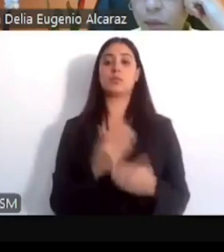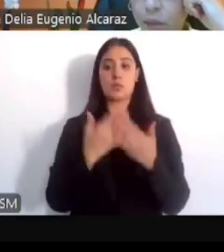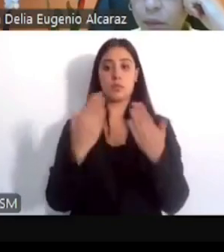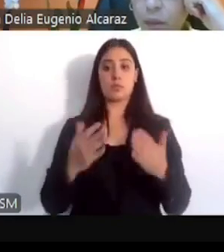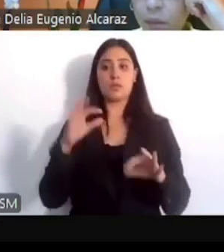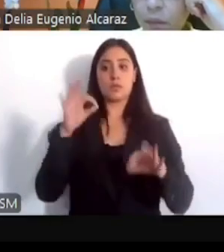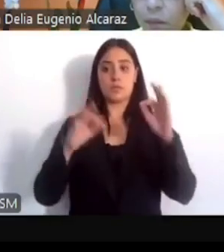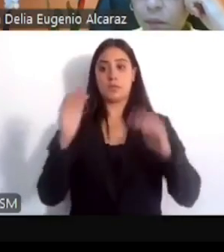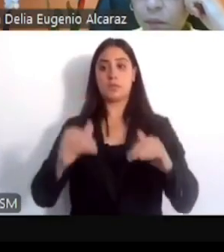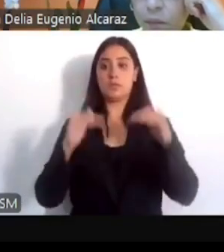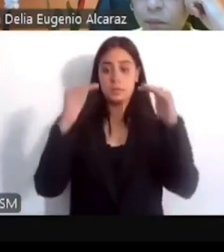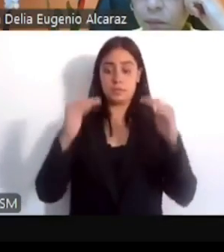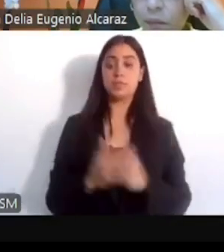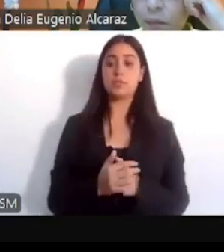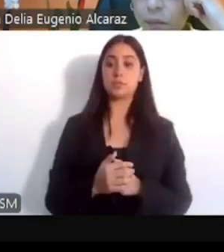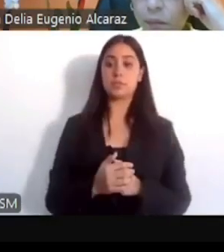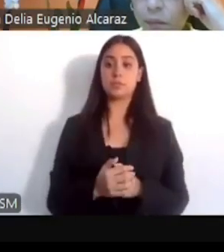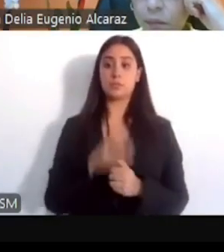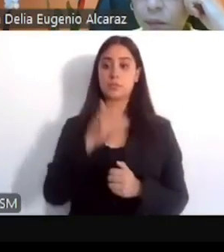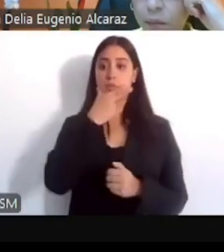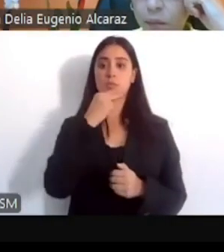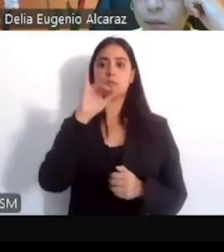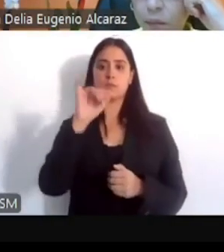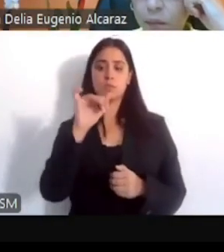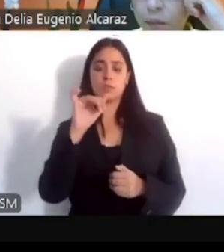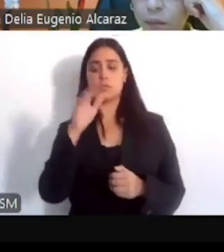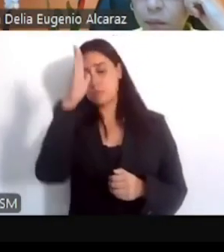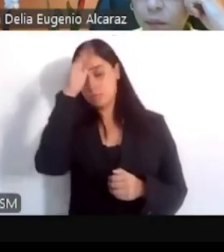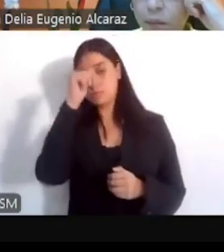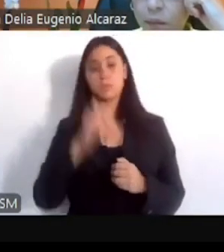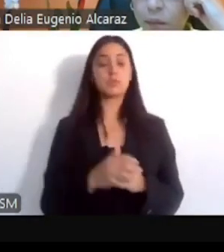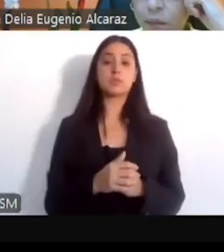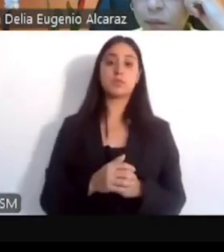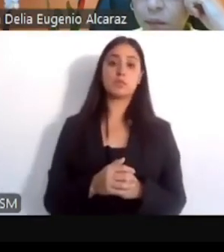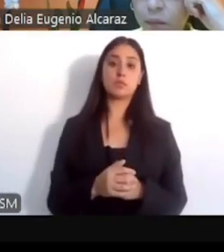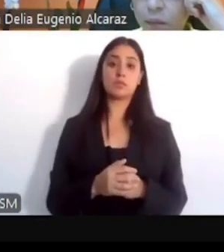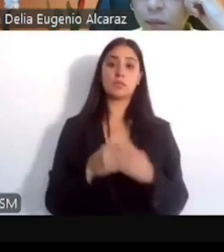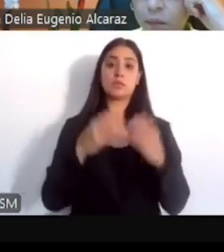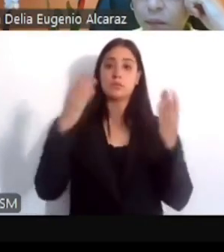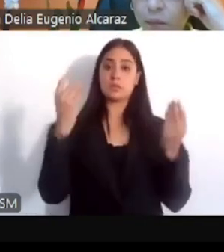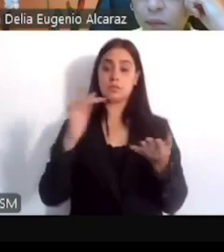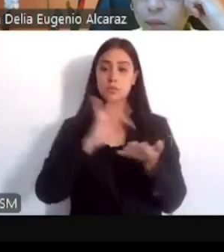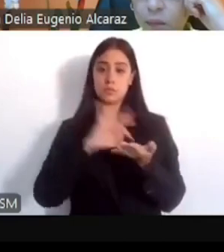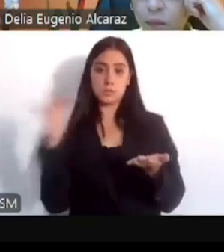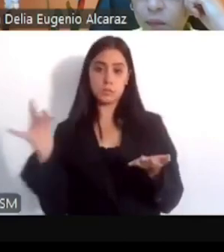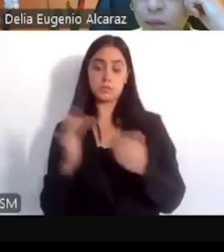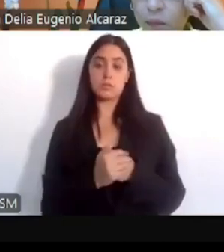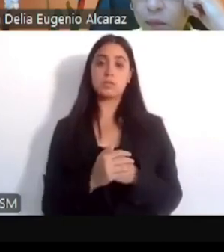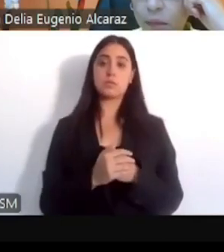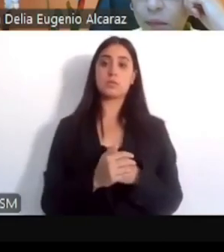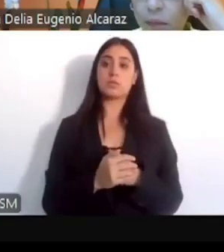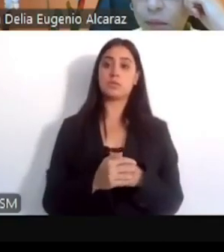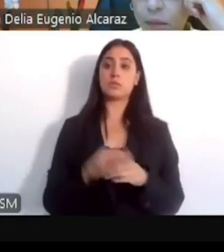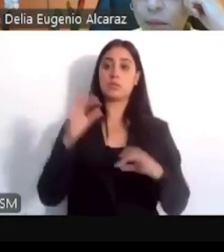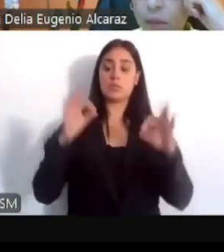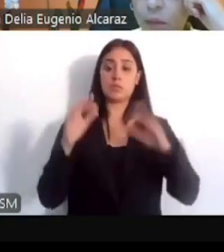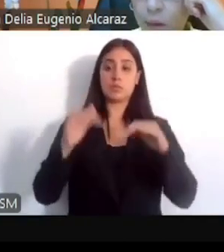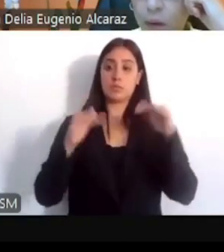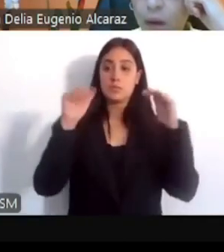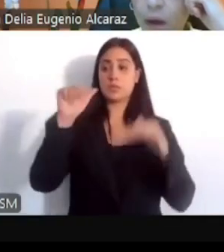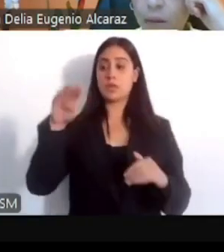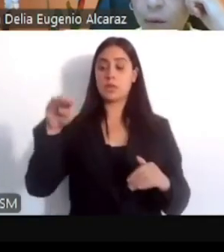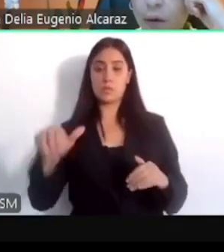Inés betancur Salgado con el proyecto gracias magistrado magistrada ponente al Eugenio